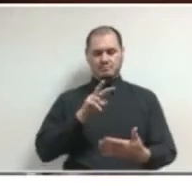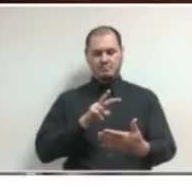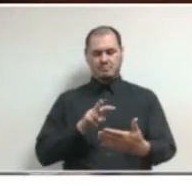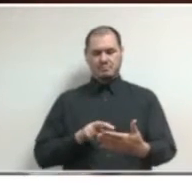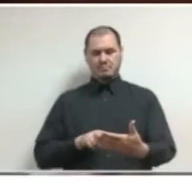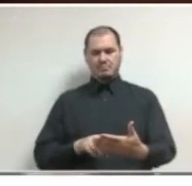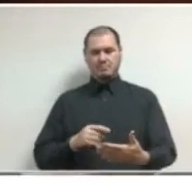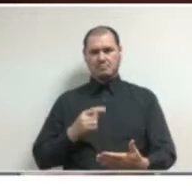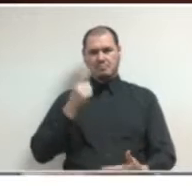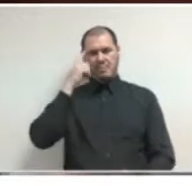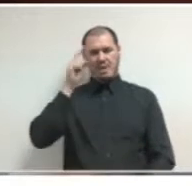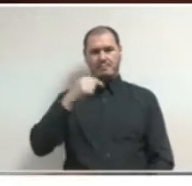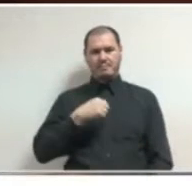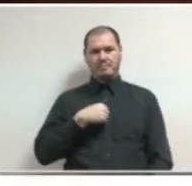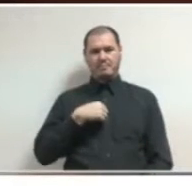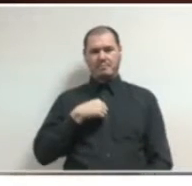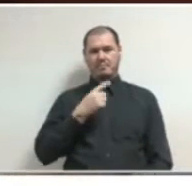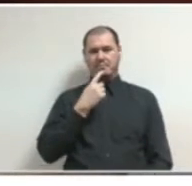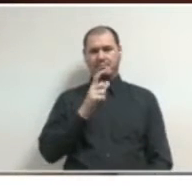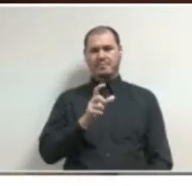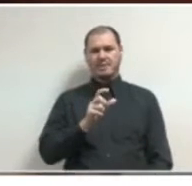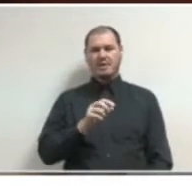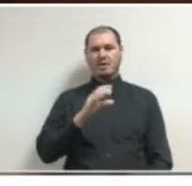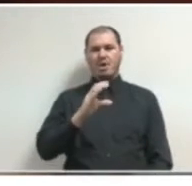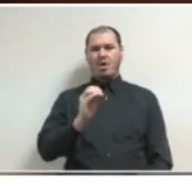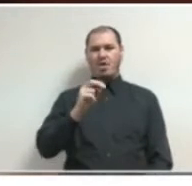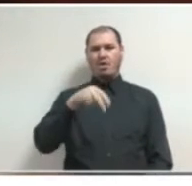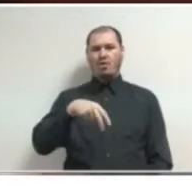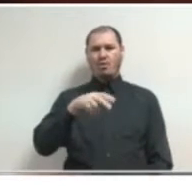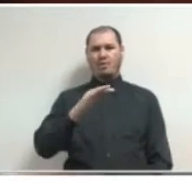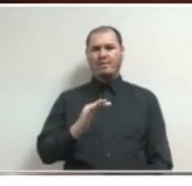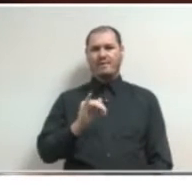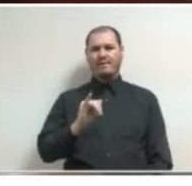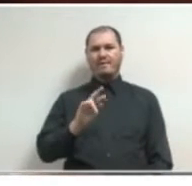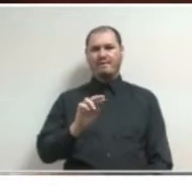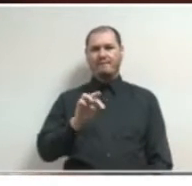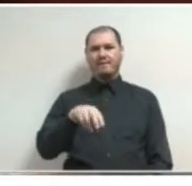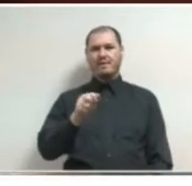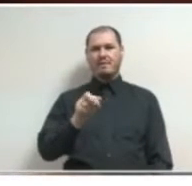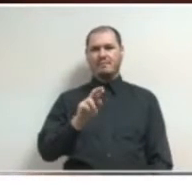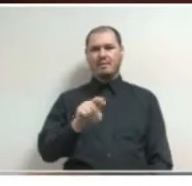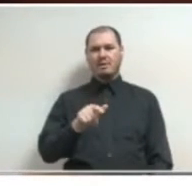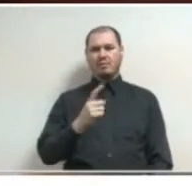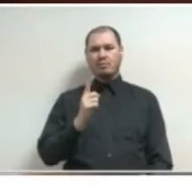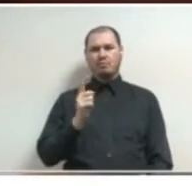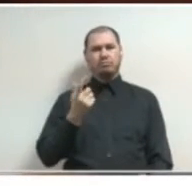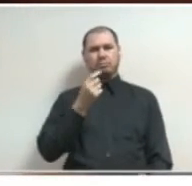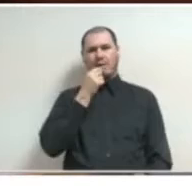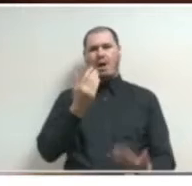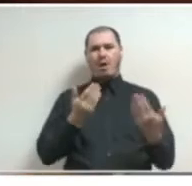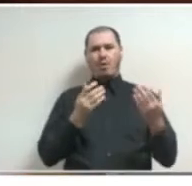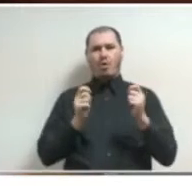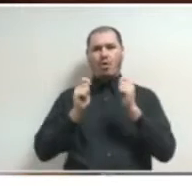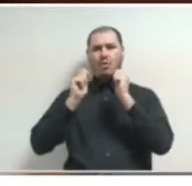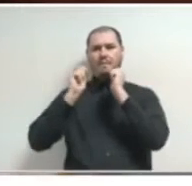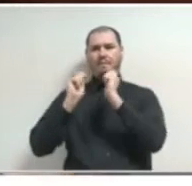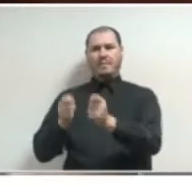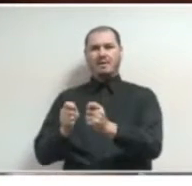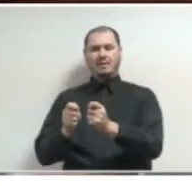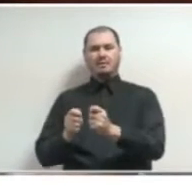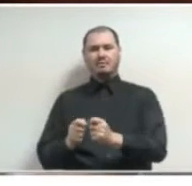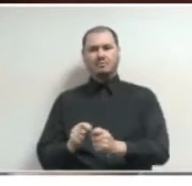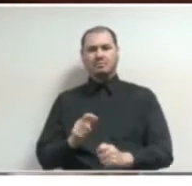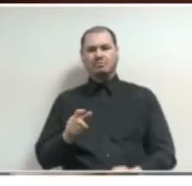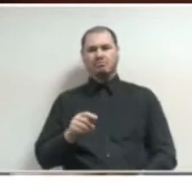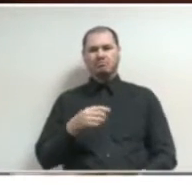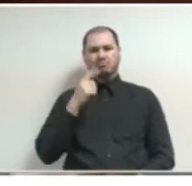Para mí la expresión confirmar. Sí, bueno, no, porque una cosa es nombrar. Confirmar una cosa es nombrar que tú, otra